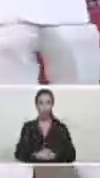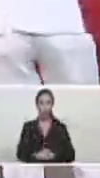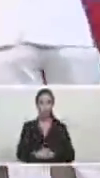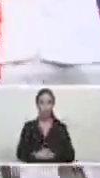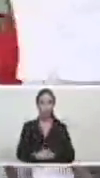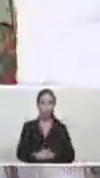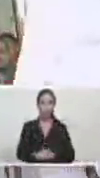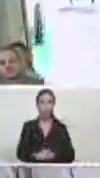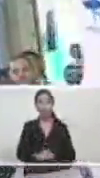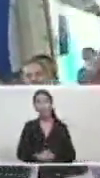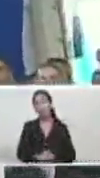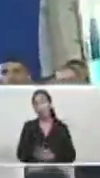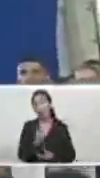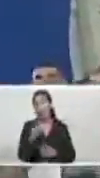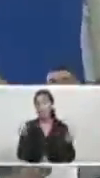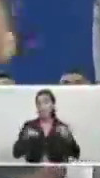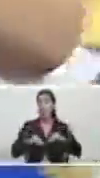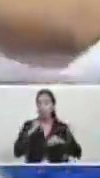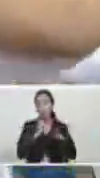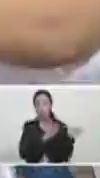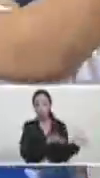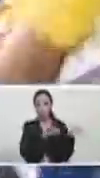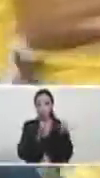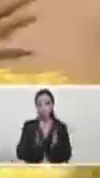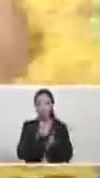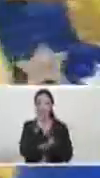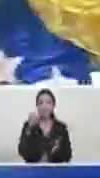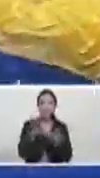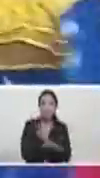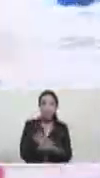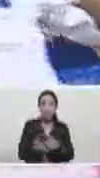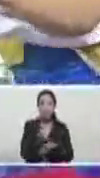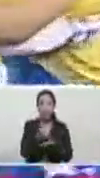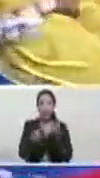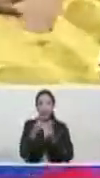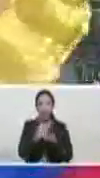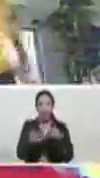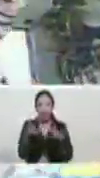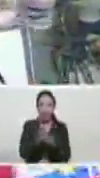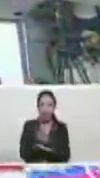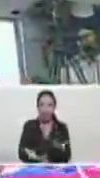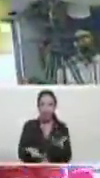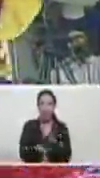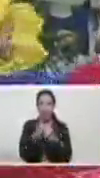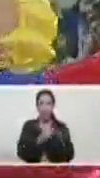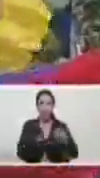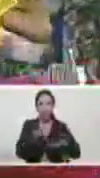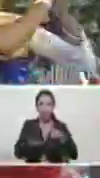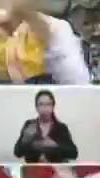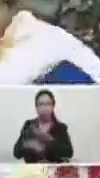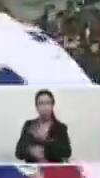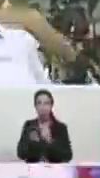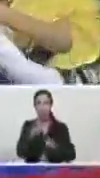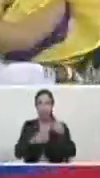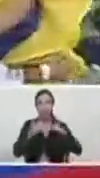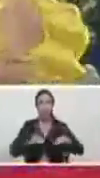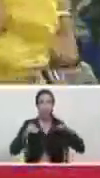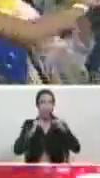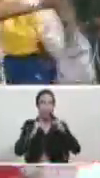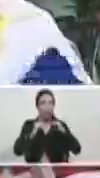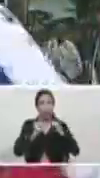Otro de los vértices del motor farmacéutico es la nueva lógica en la distribución de medicinas basada en la equidad y justicia